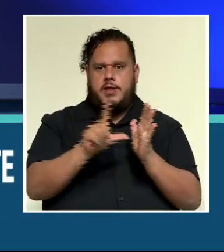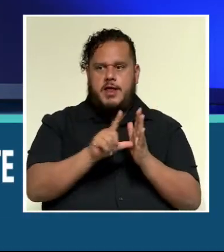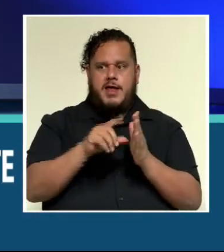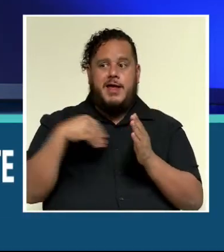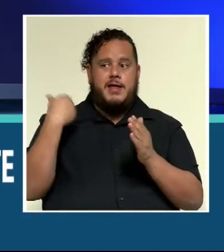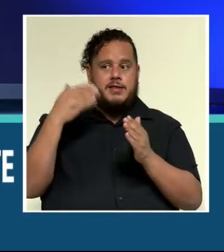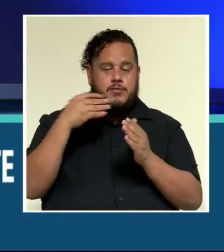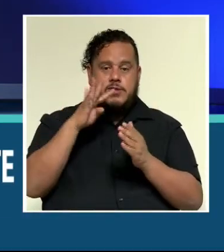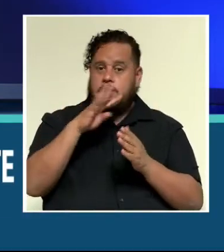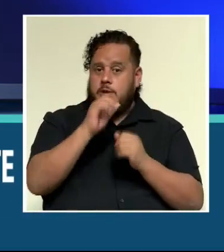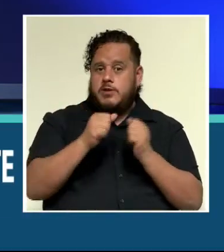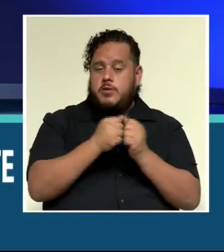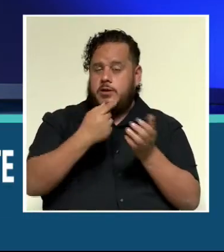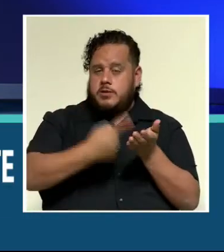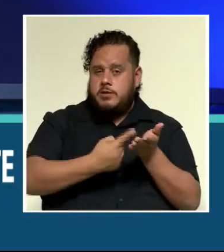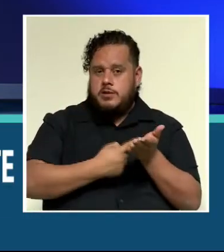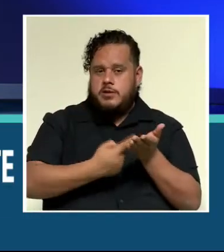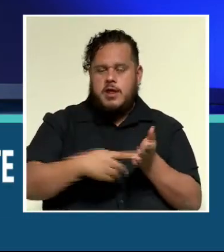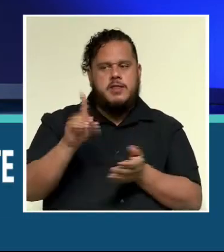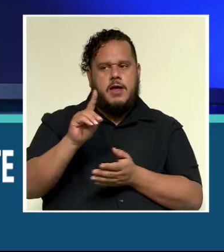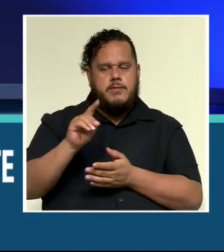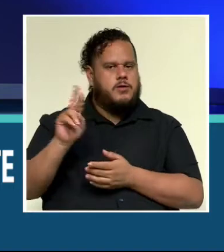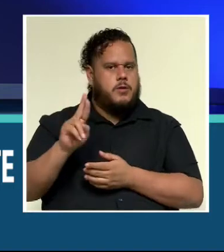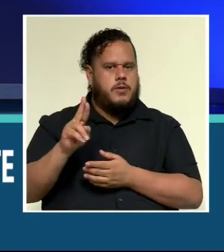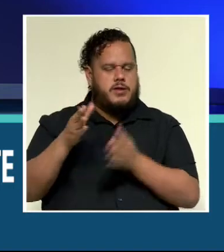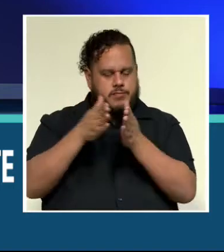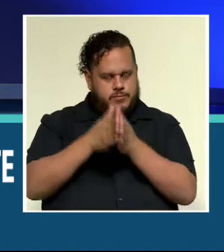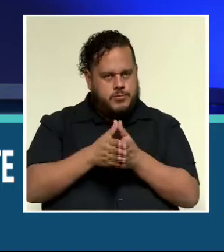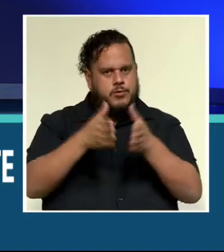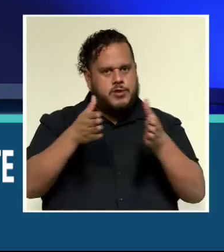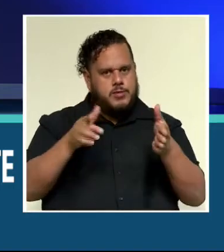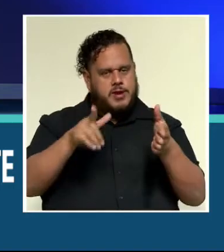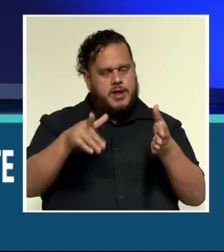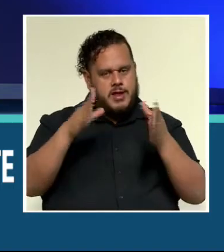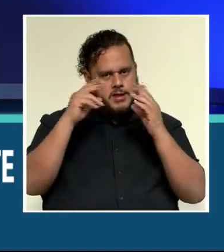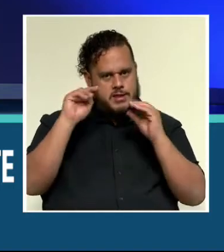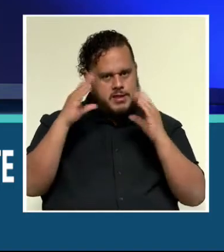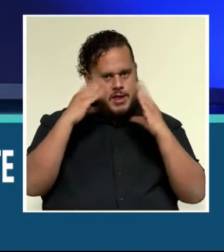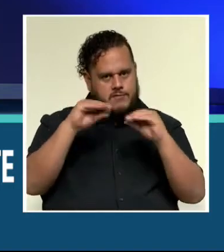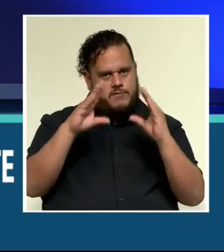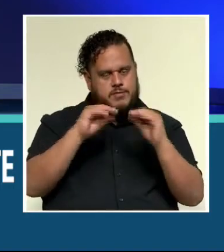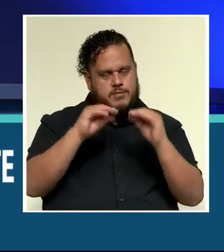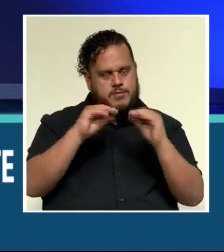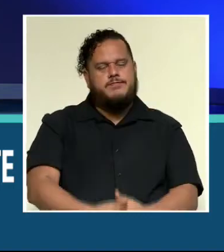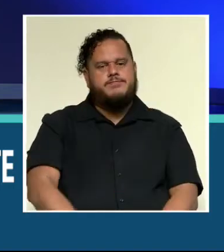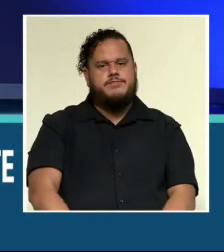de discusión. David Roversi nos amplía esta noticia.